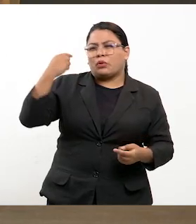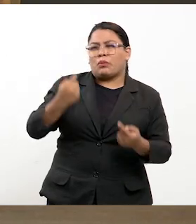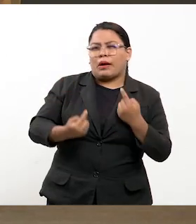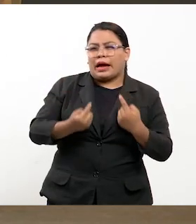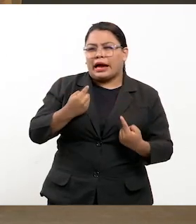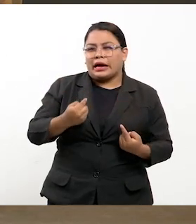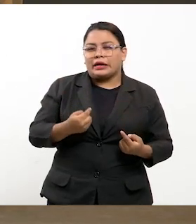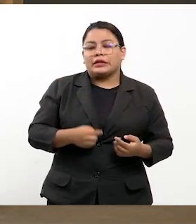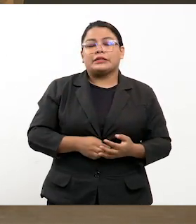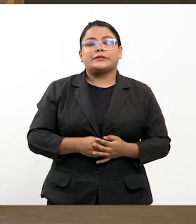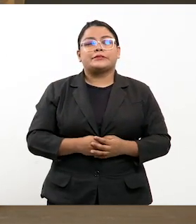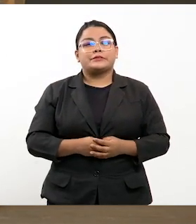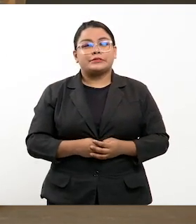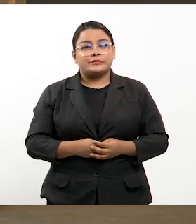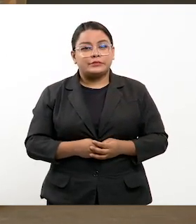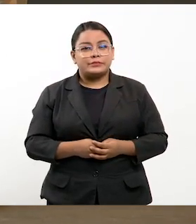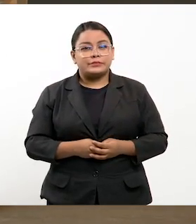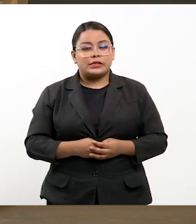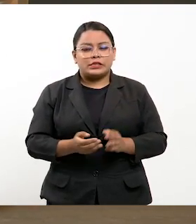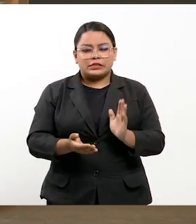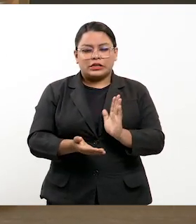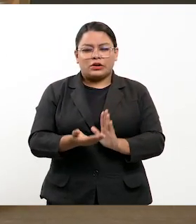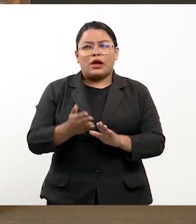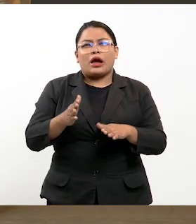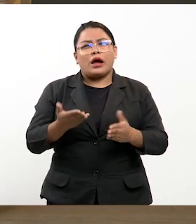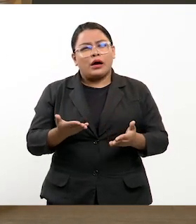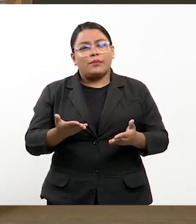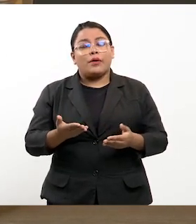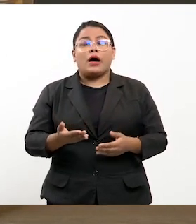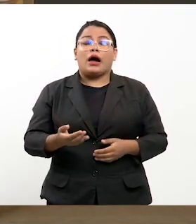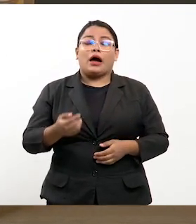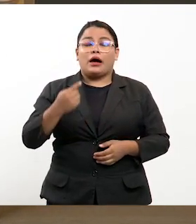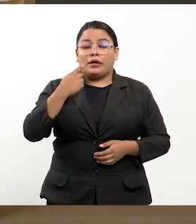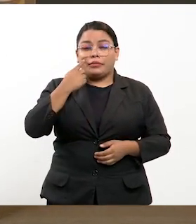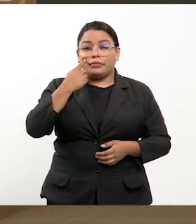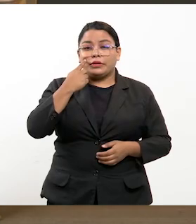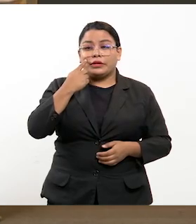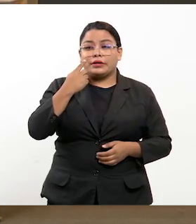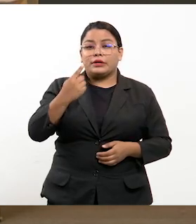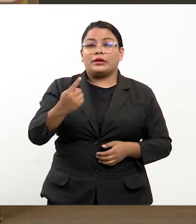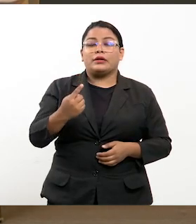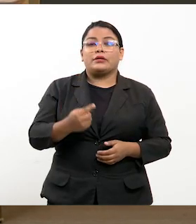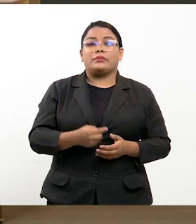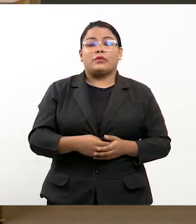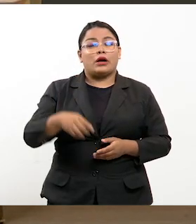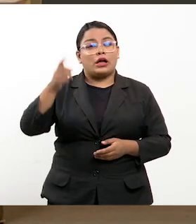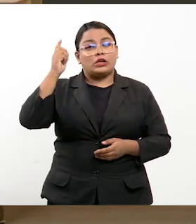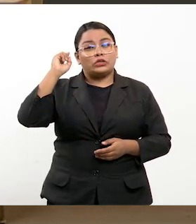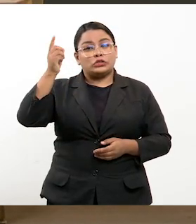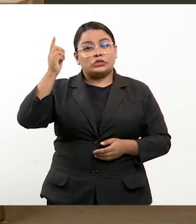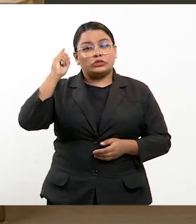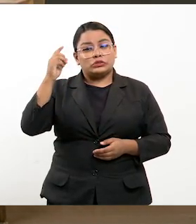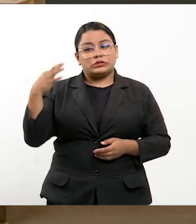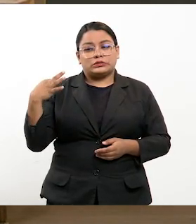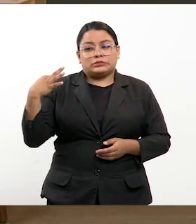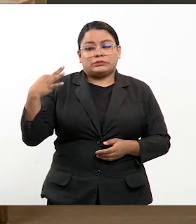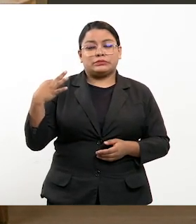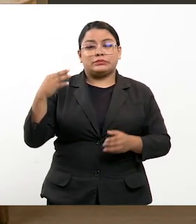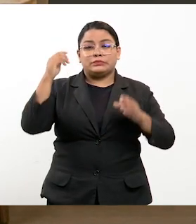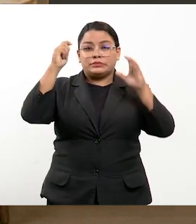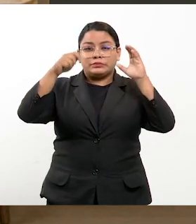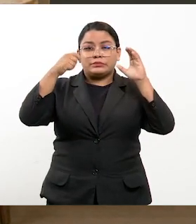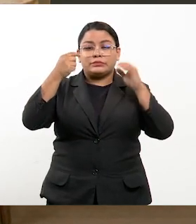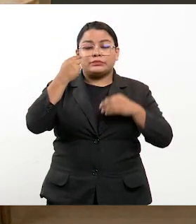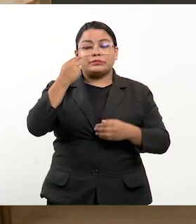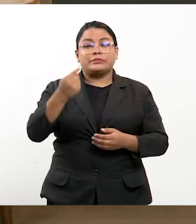son esas competencias y cómo se desarrollan, ¿qué te parece, Paola, si invitamos a nuestros docentes para que observen el siguiente